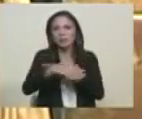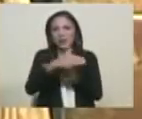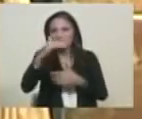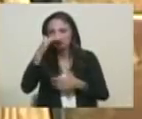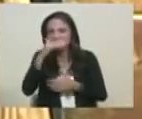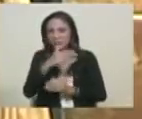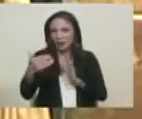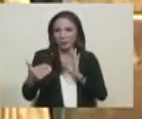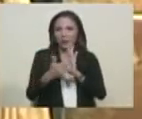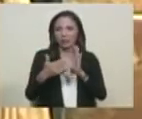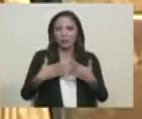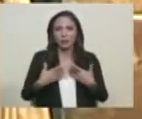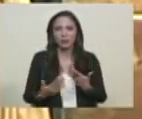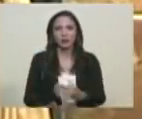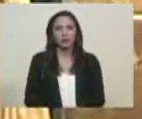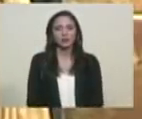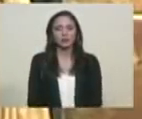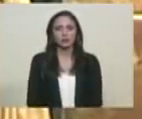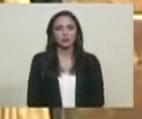lacras.